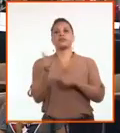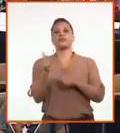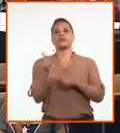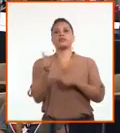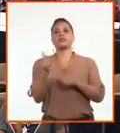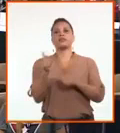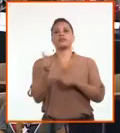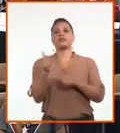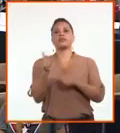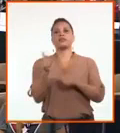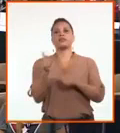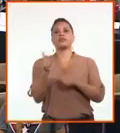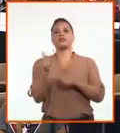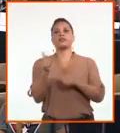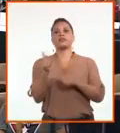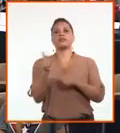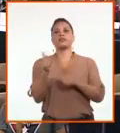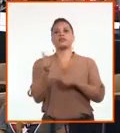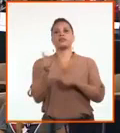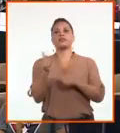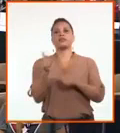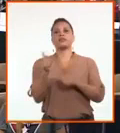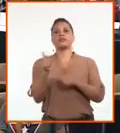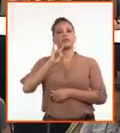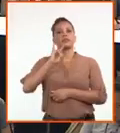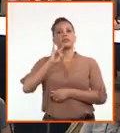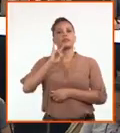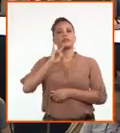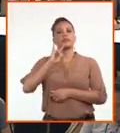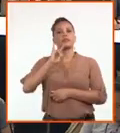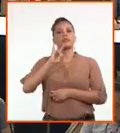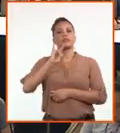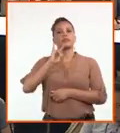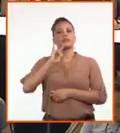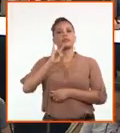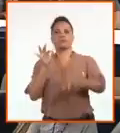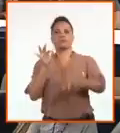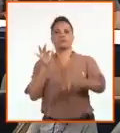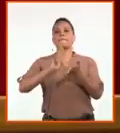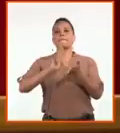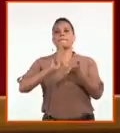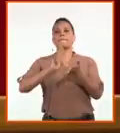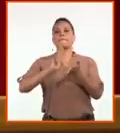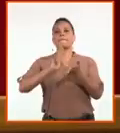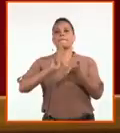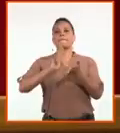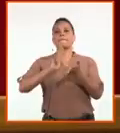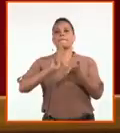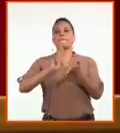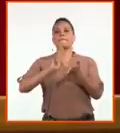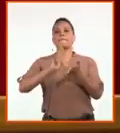del décimo congreso de la organización, las elecciones para elegir a los miembros del Secretariado Nacional de la FEU